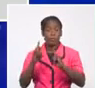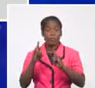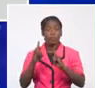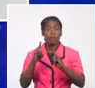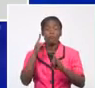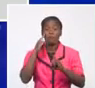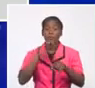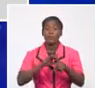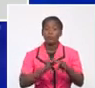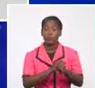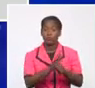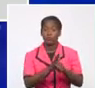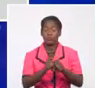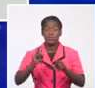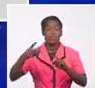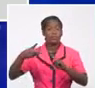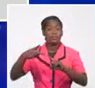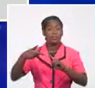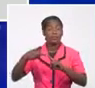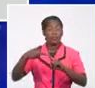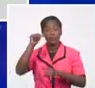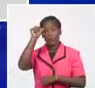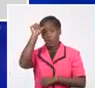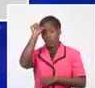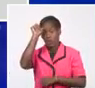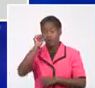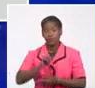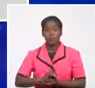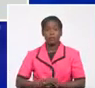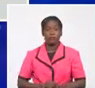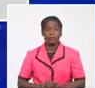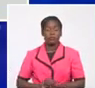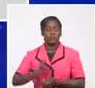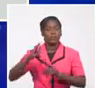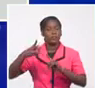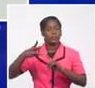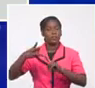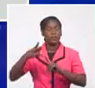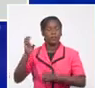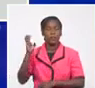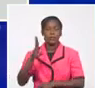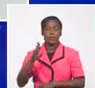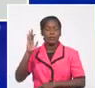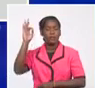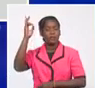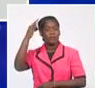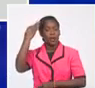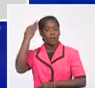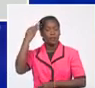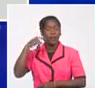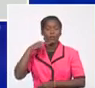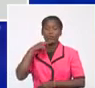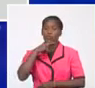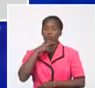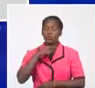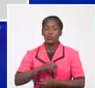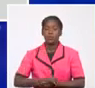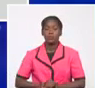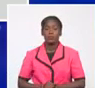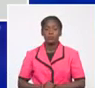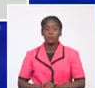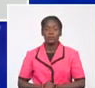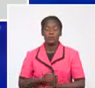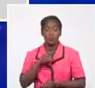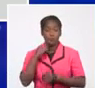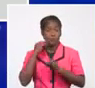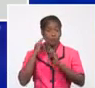la India en segundo lugar, Brasil en tercero, Francia y Rusia. Y en cuanto al número de